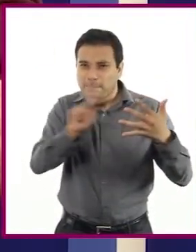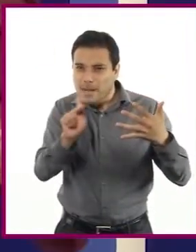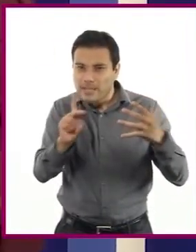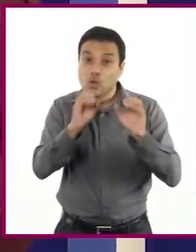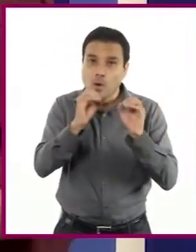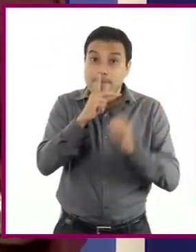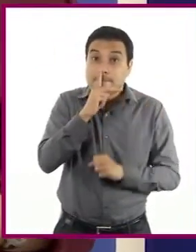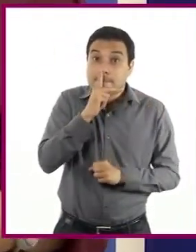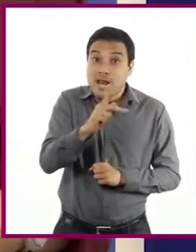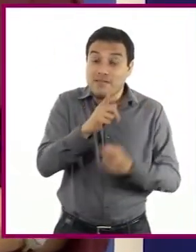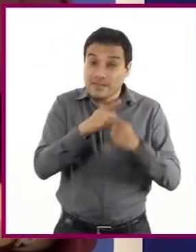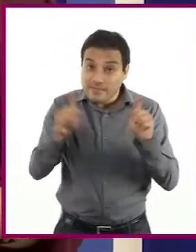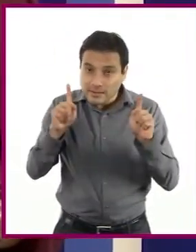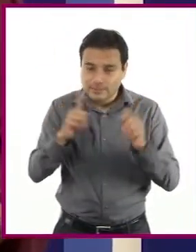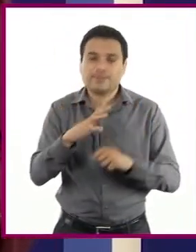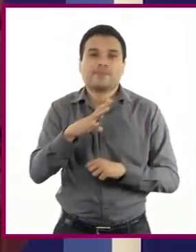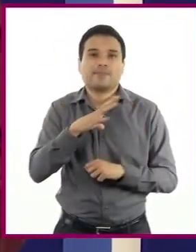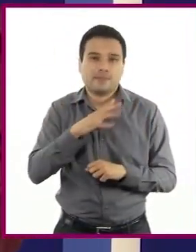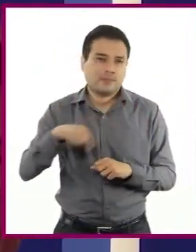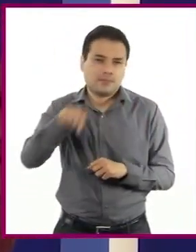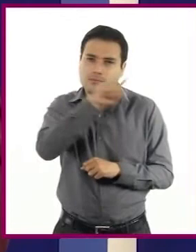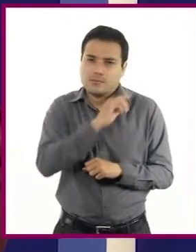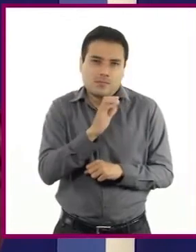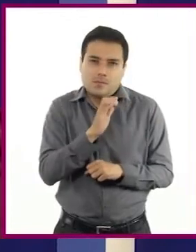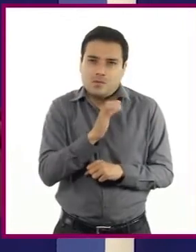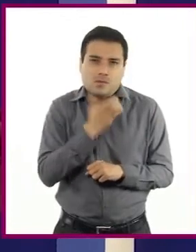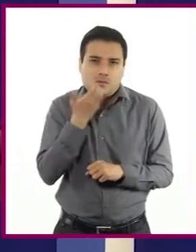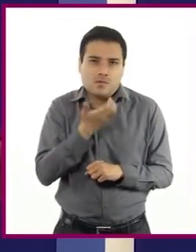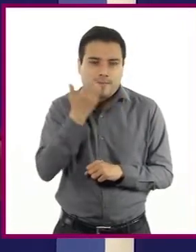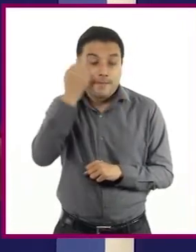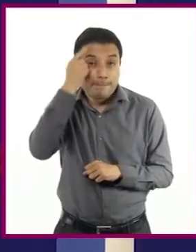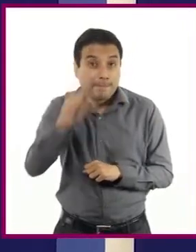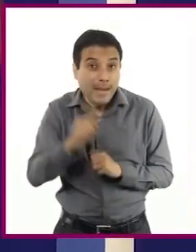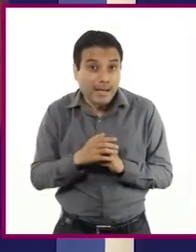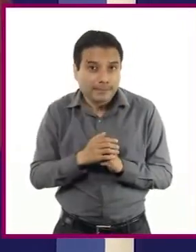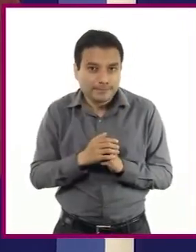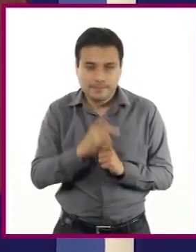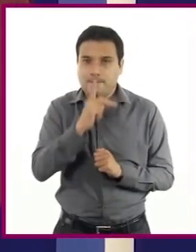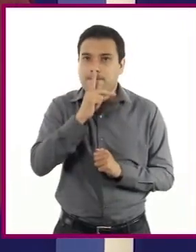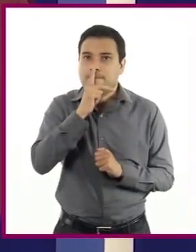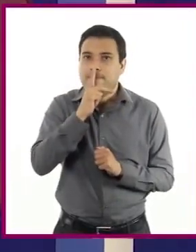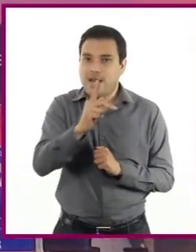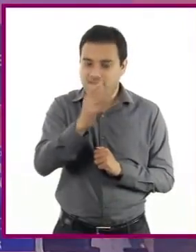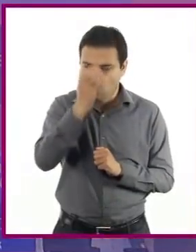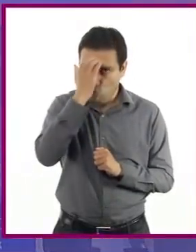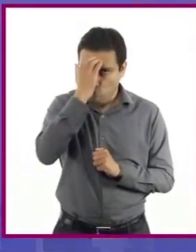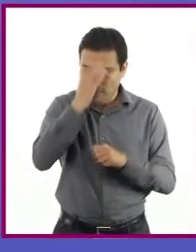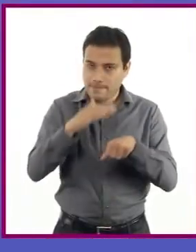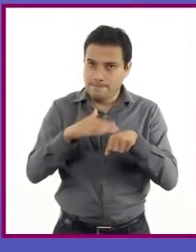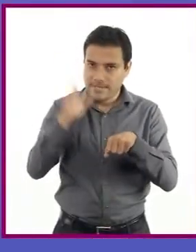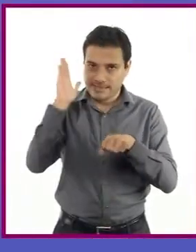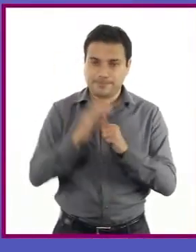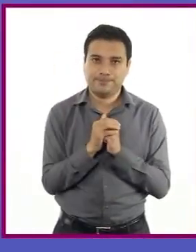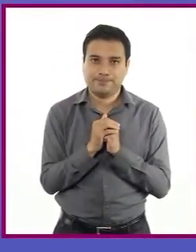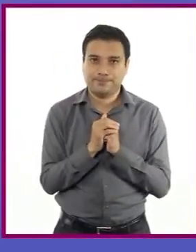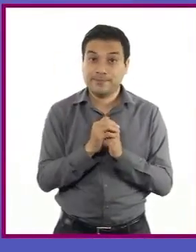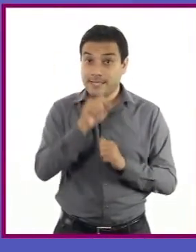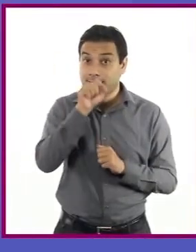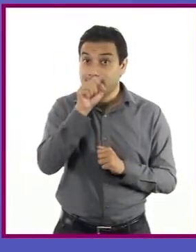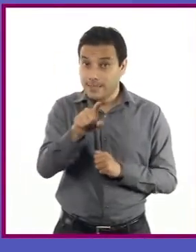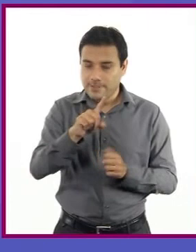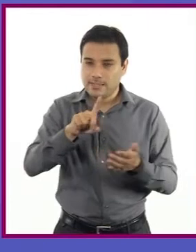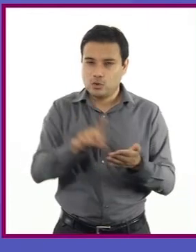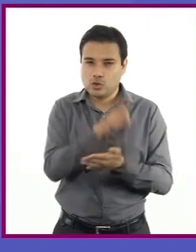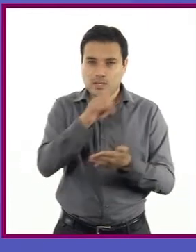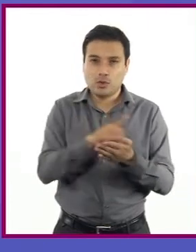opuestos. Son de consulta obligada si se desea ampliar el vocabulario. También hay diccionarios